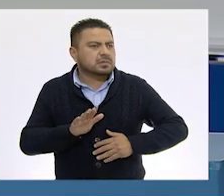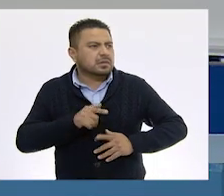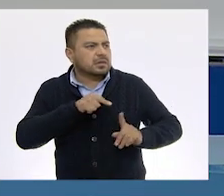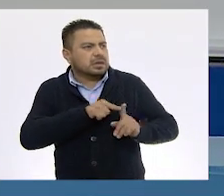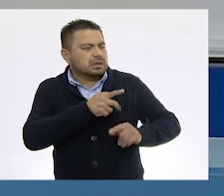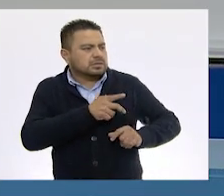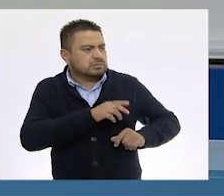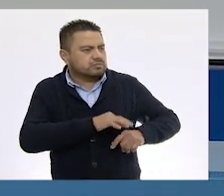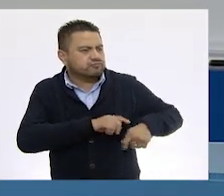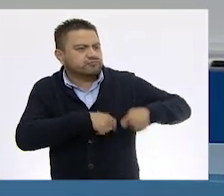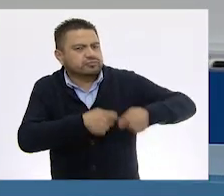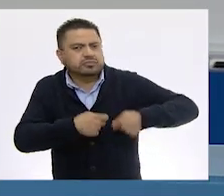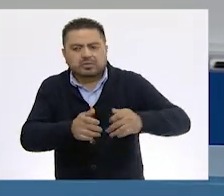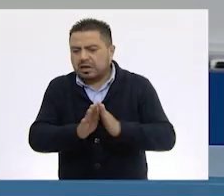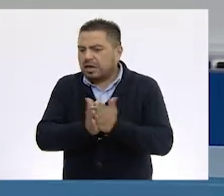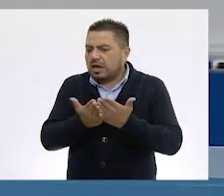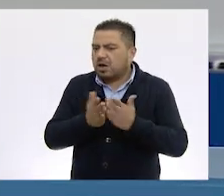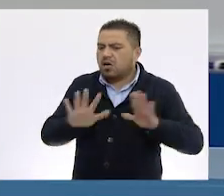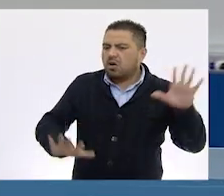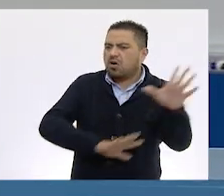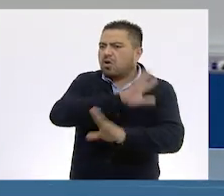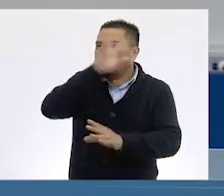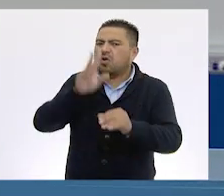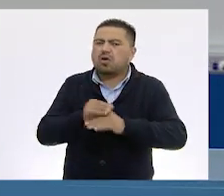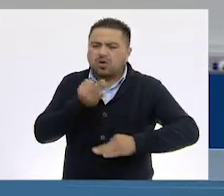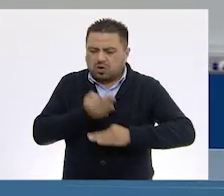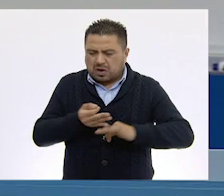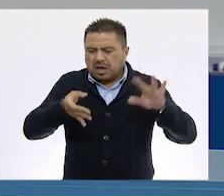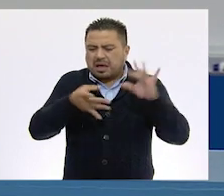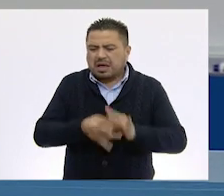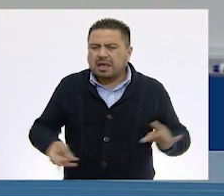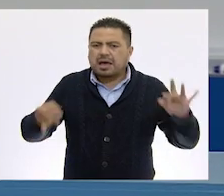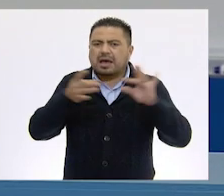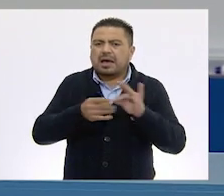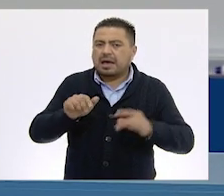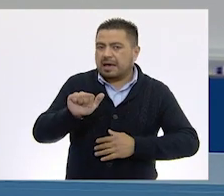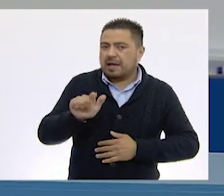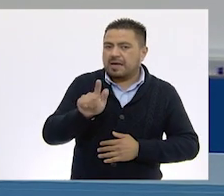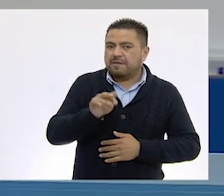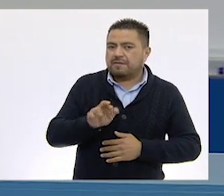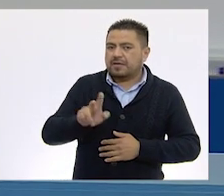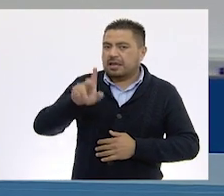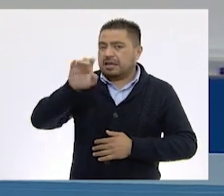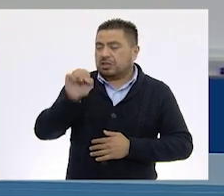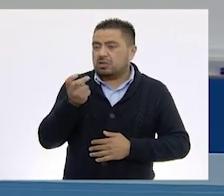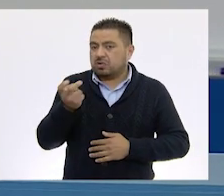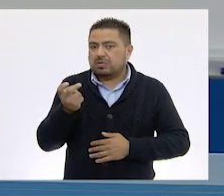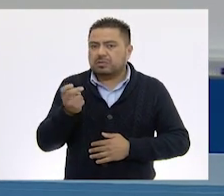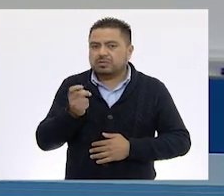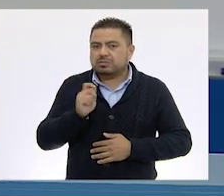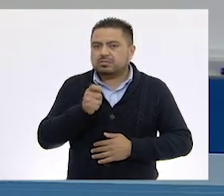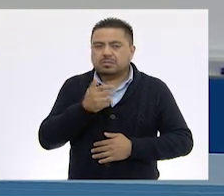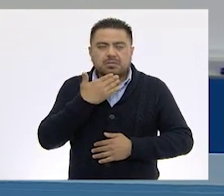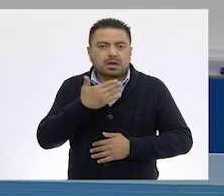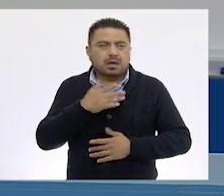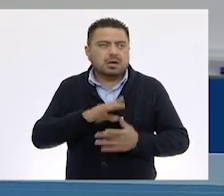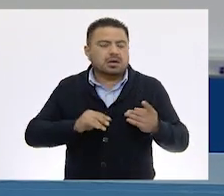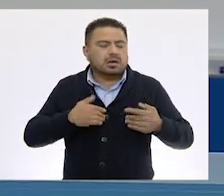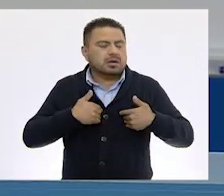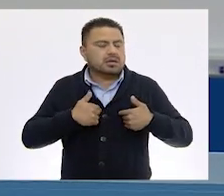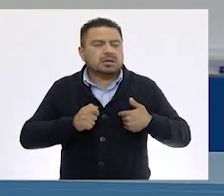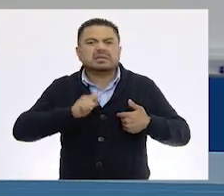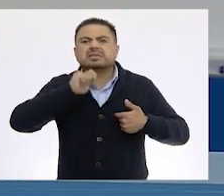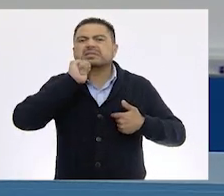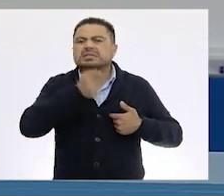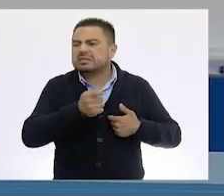fuentes secundarias, como todo lo que les contó Alfredo López Austin, que si bien entiendo,